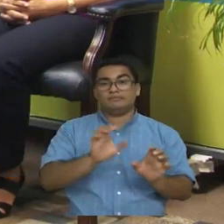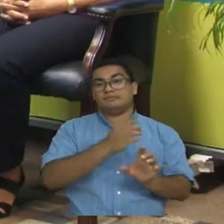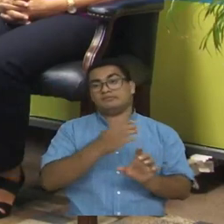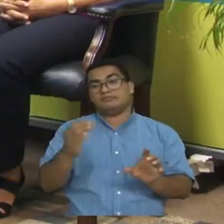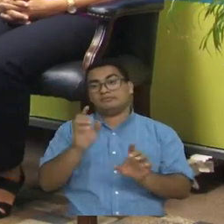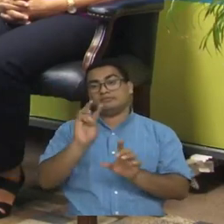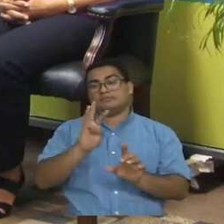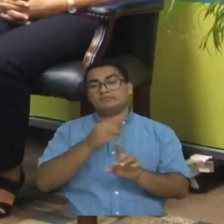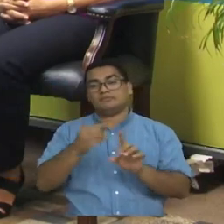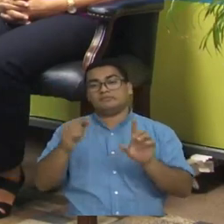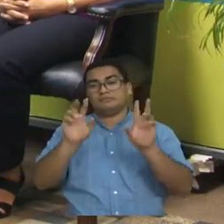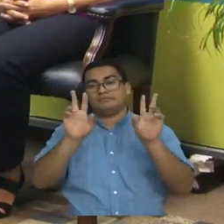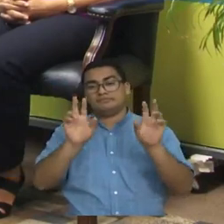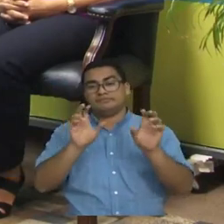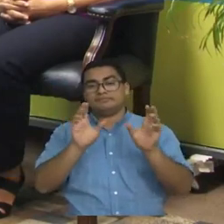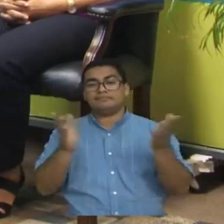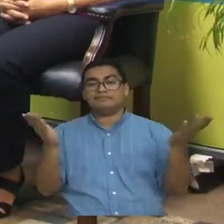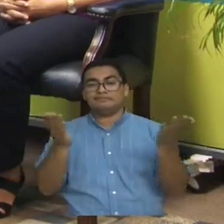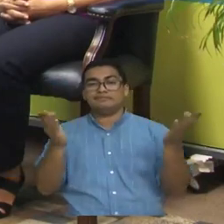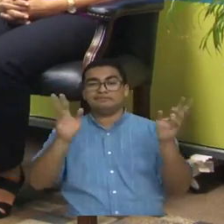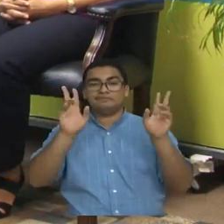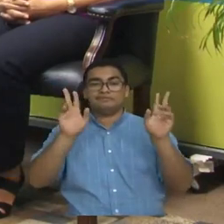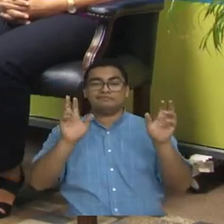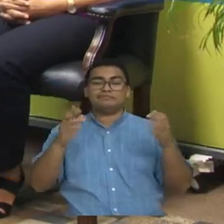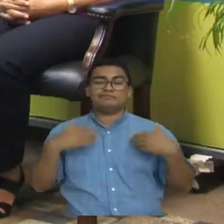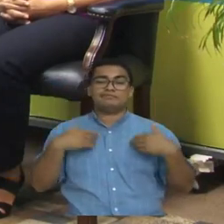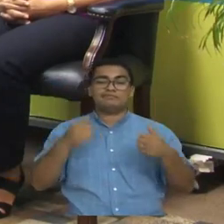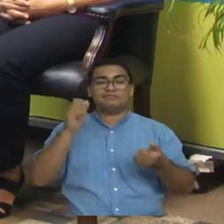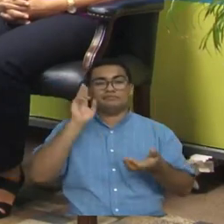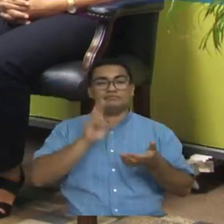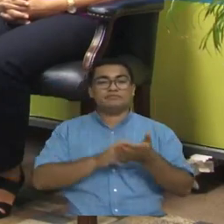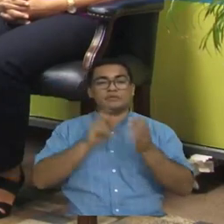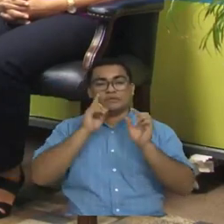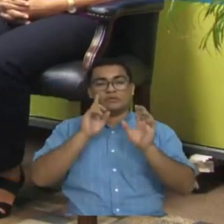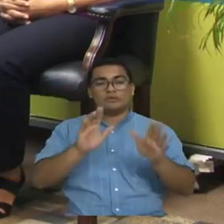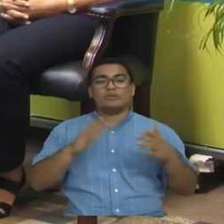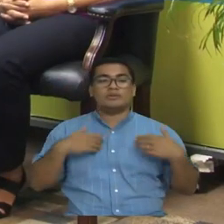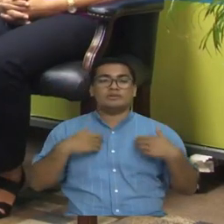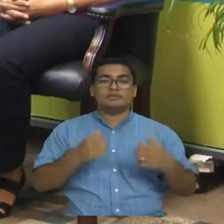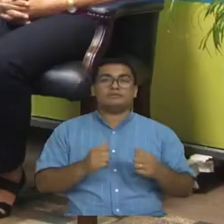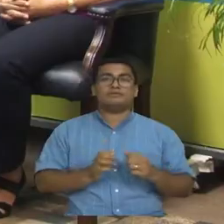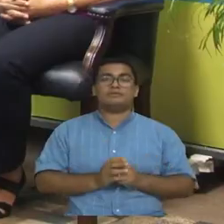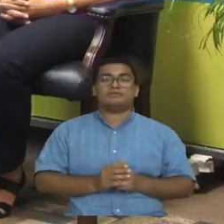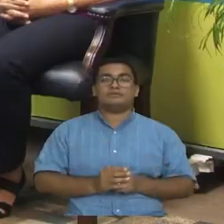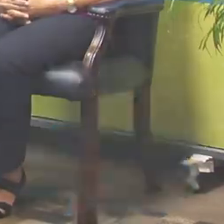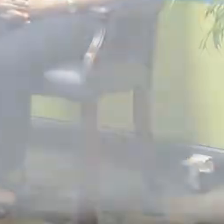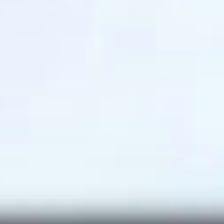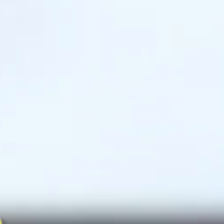media, para seguir conversando sobre temas de salud. Recuerde que prevenir también es salud.